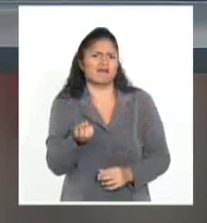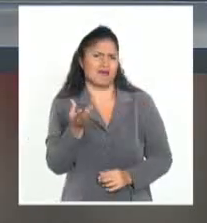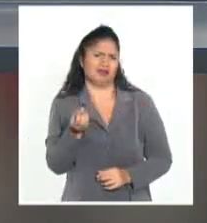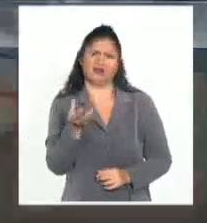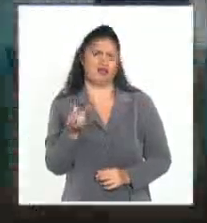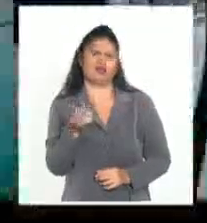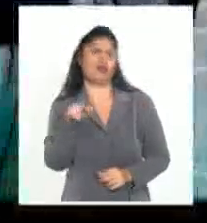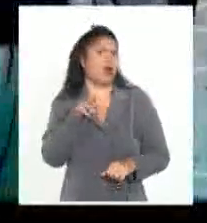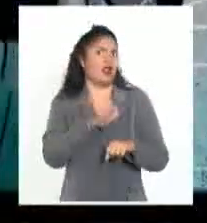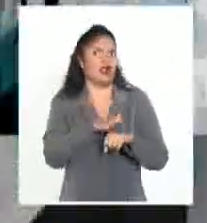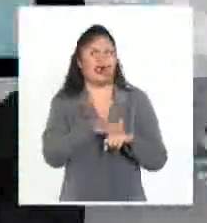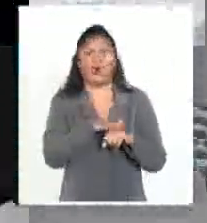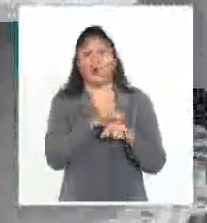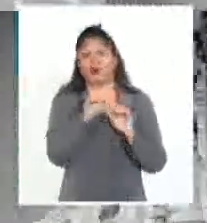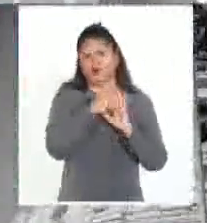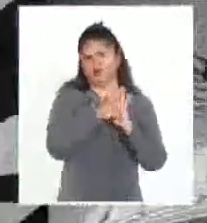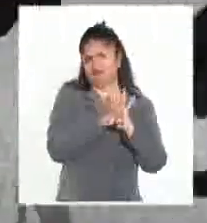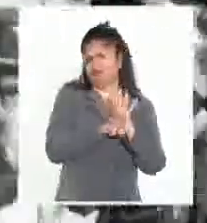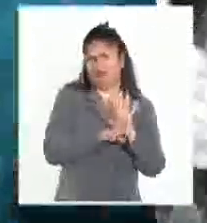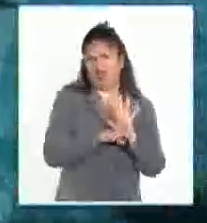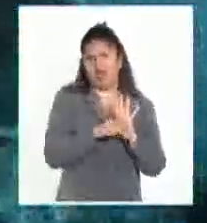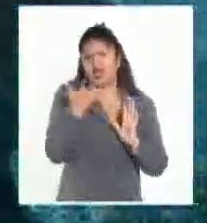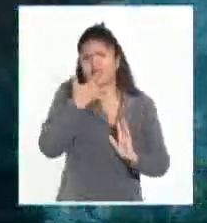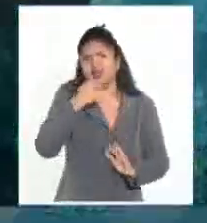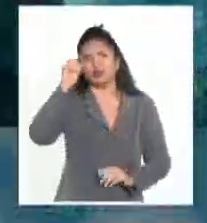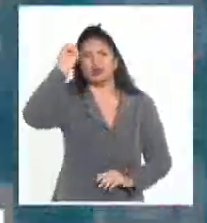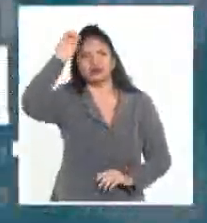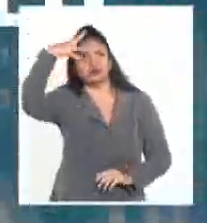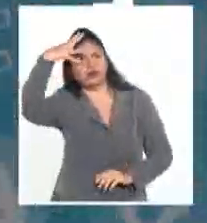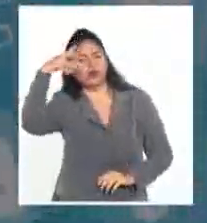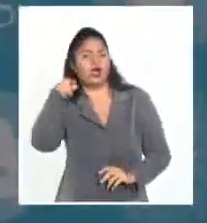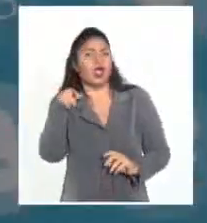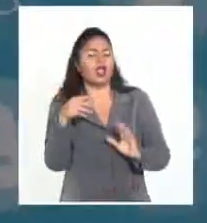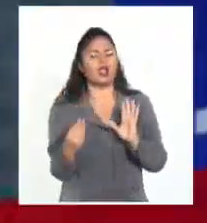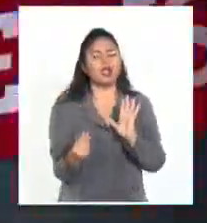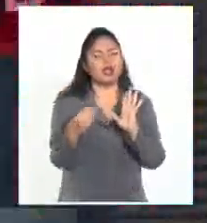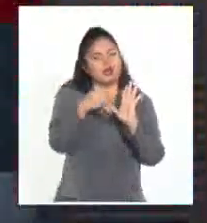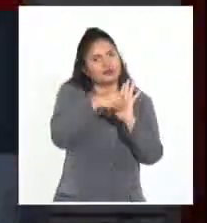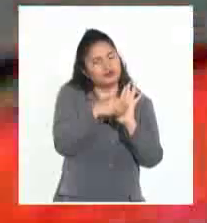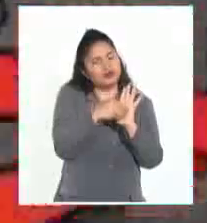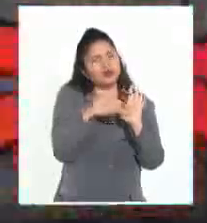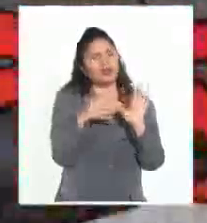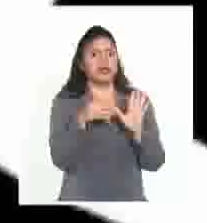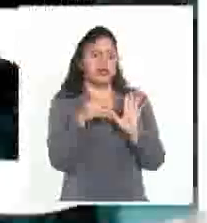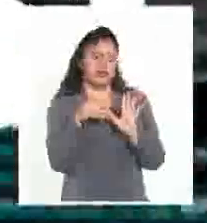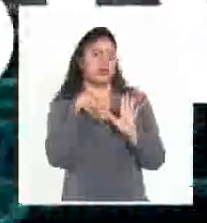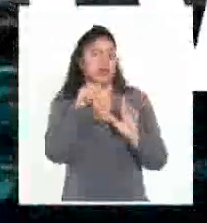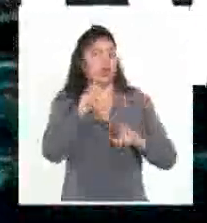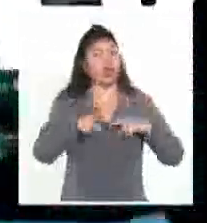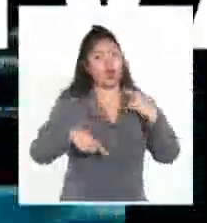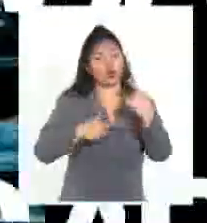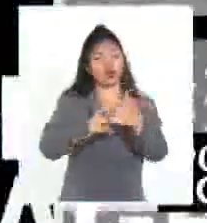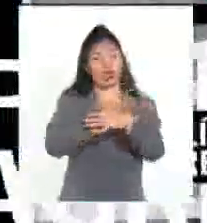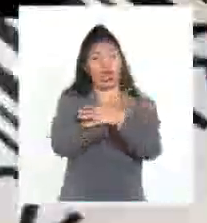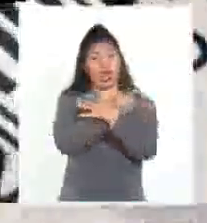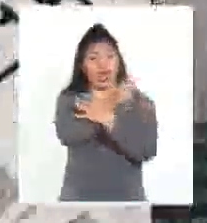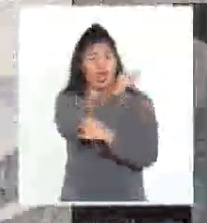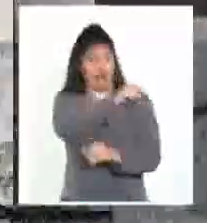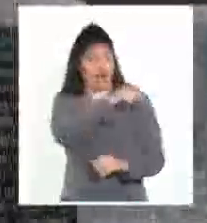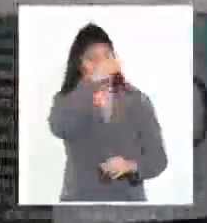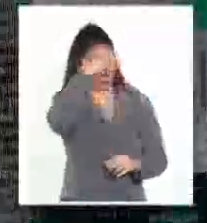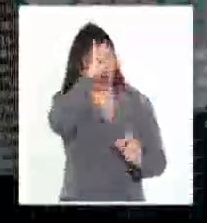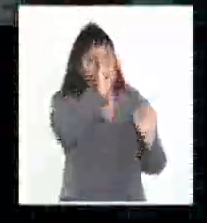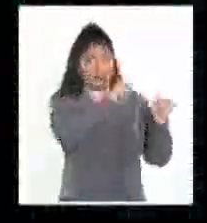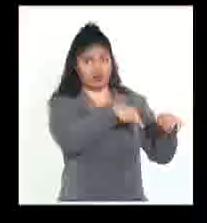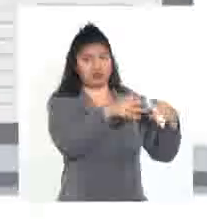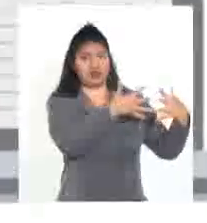de la historia, Donald Trump, quien fabricó el superglobo de los ataques sónicos contra la embajada de ese país en La Habana para destruir